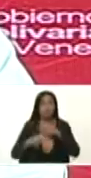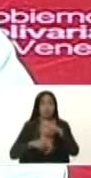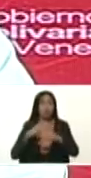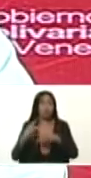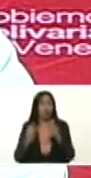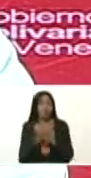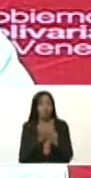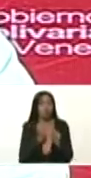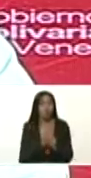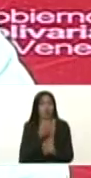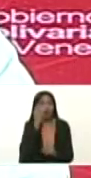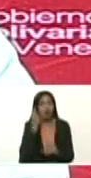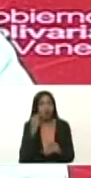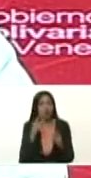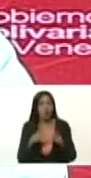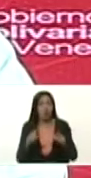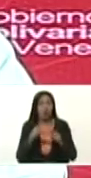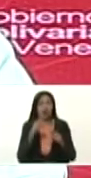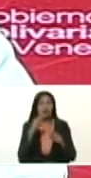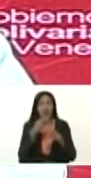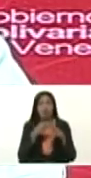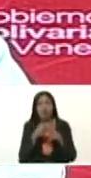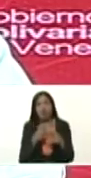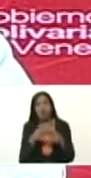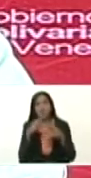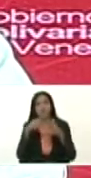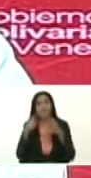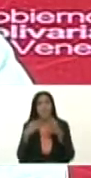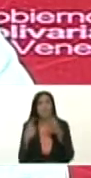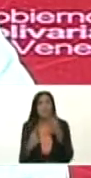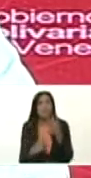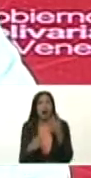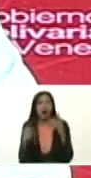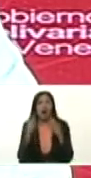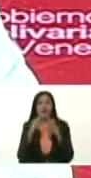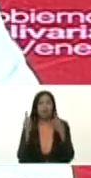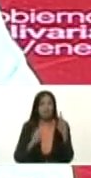de trabajadores del sector hierro, acero, aluminio,